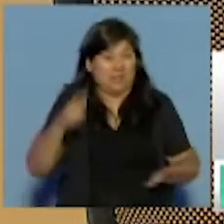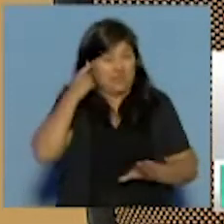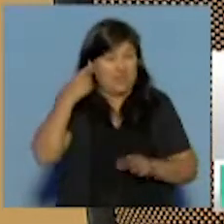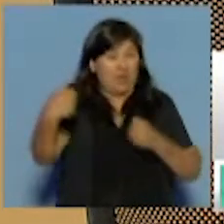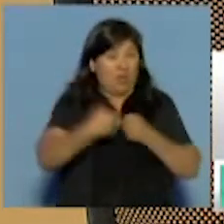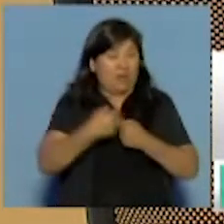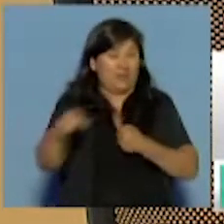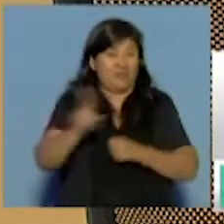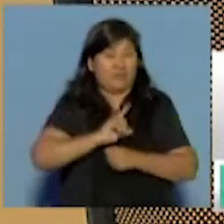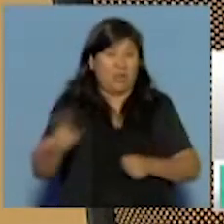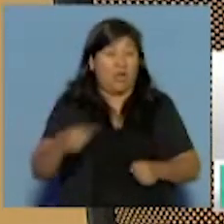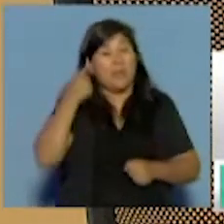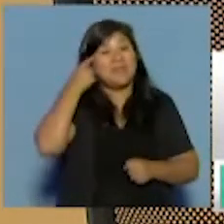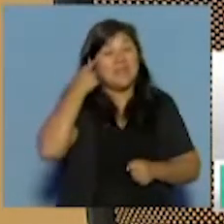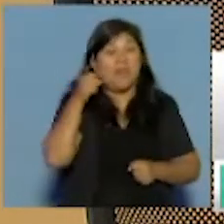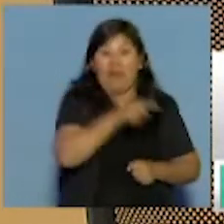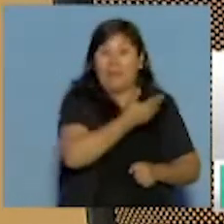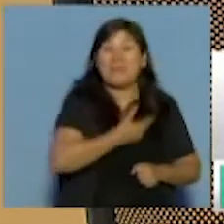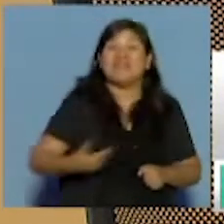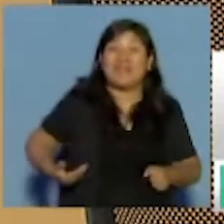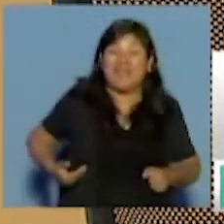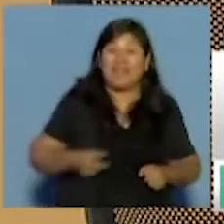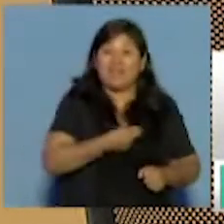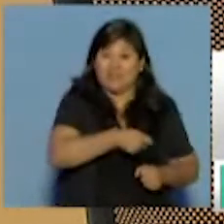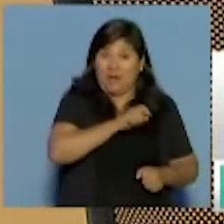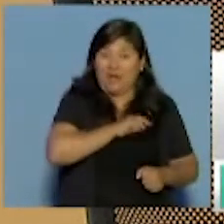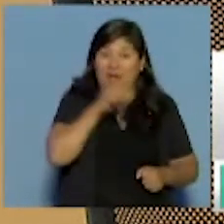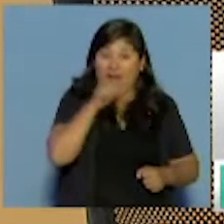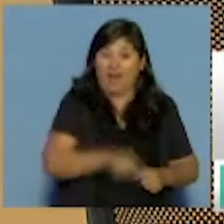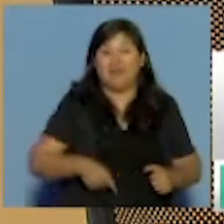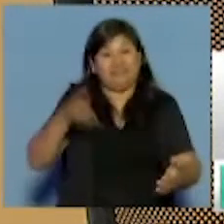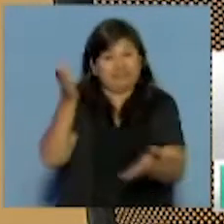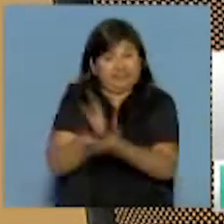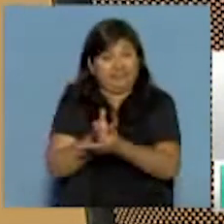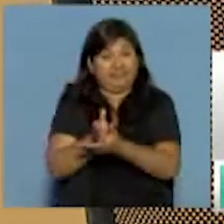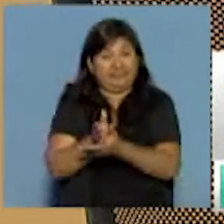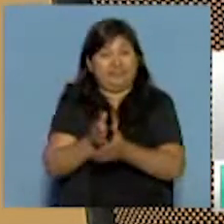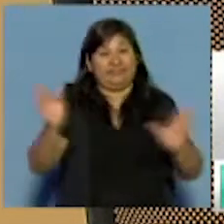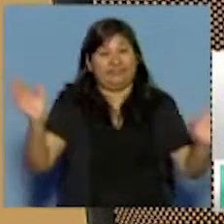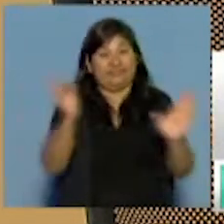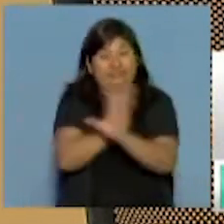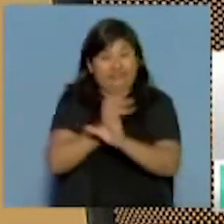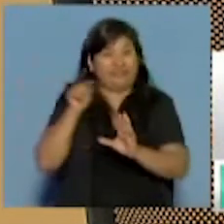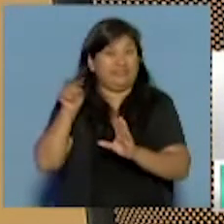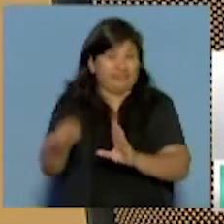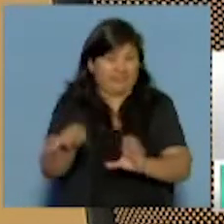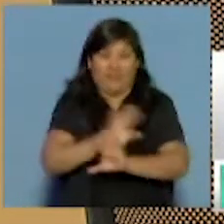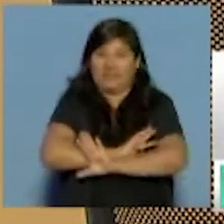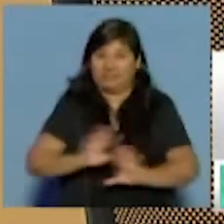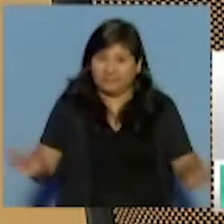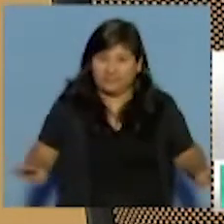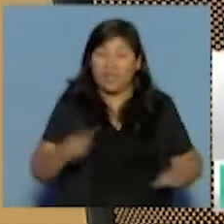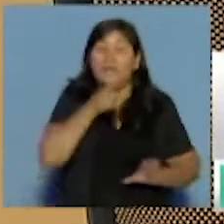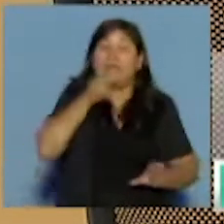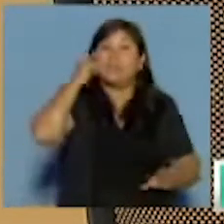presidente de españa que va a intervenir y yo espero y recemos que no sea por la fuerza sino que de alguna manera se